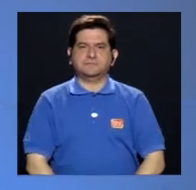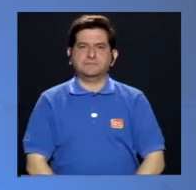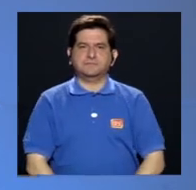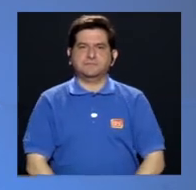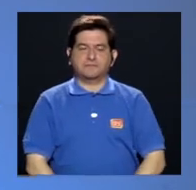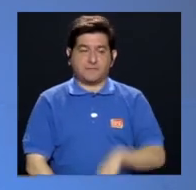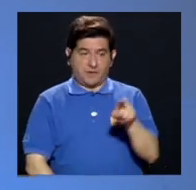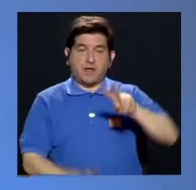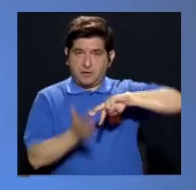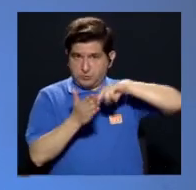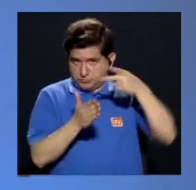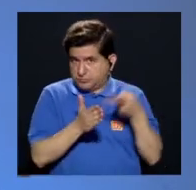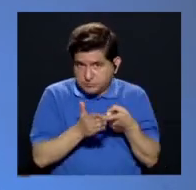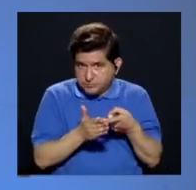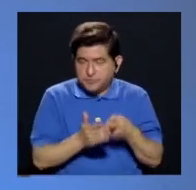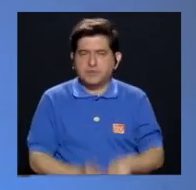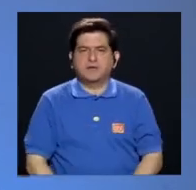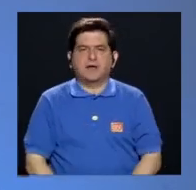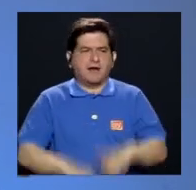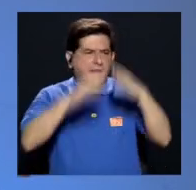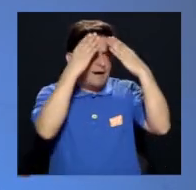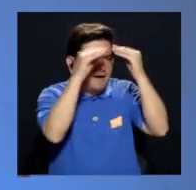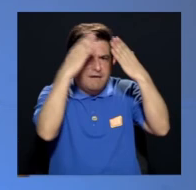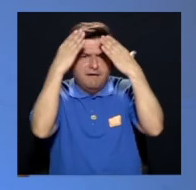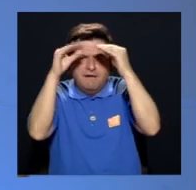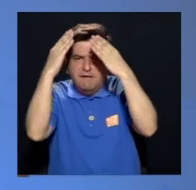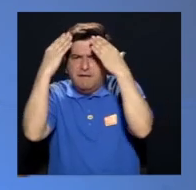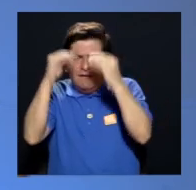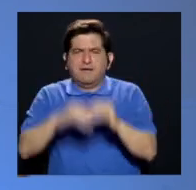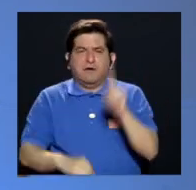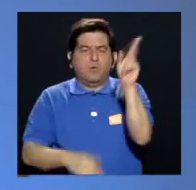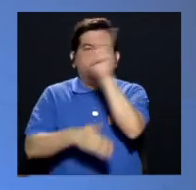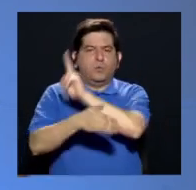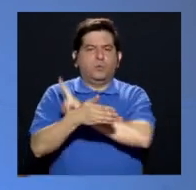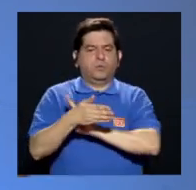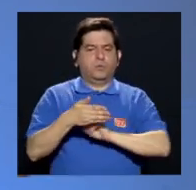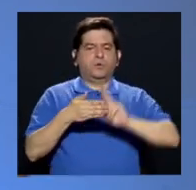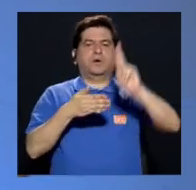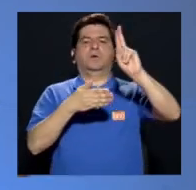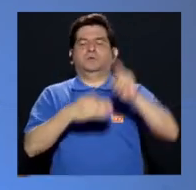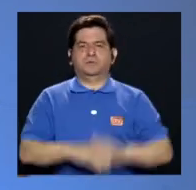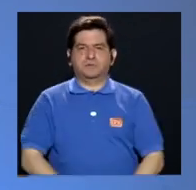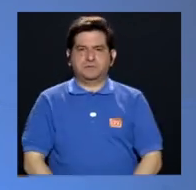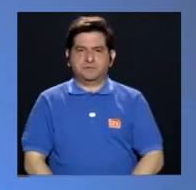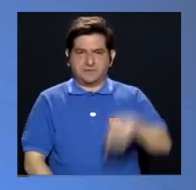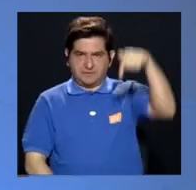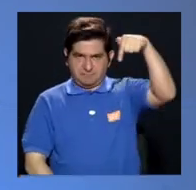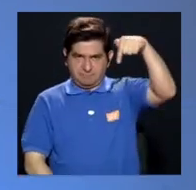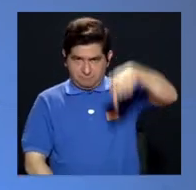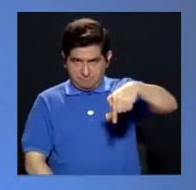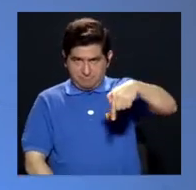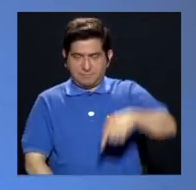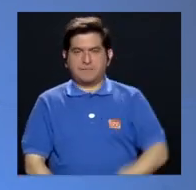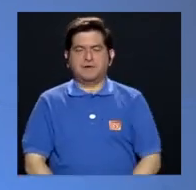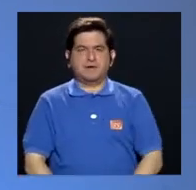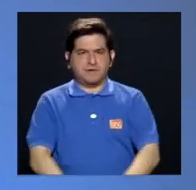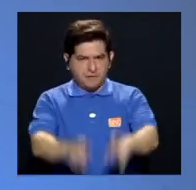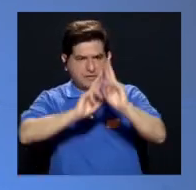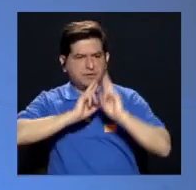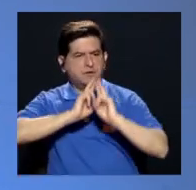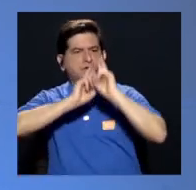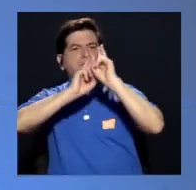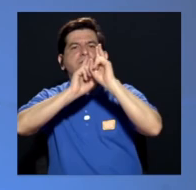Se trata de informar sobre una universidad que es el